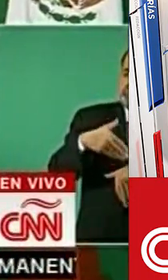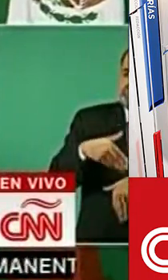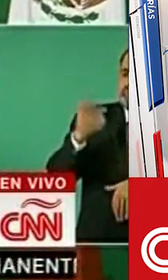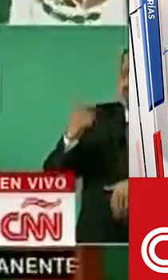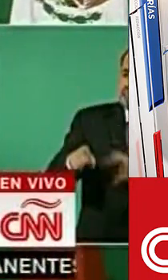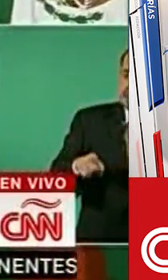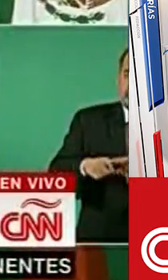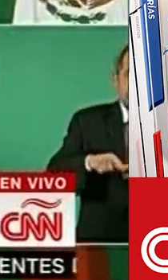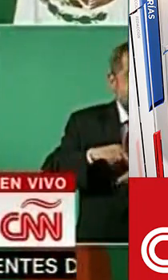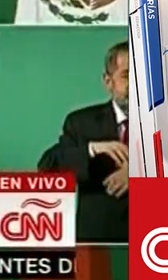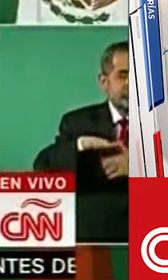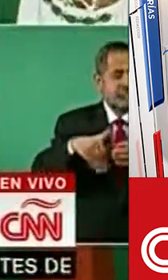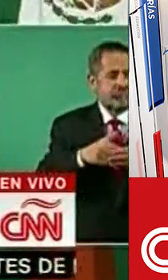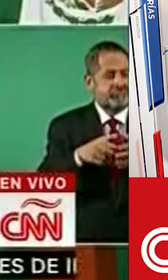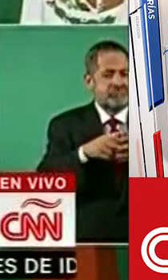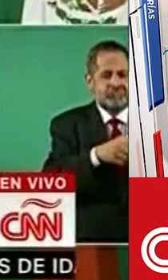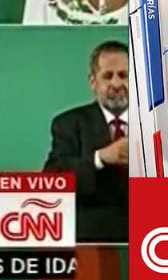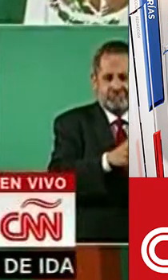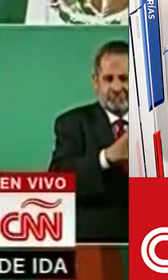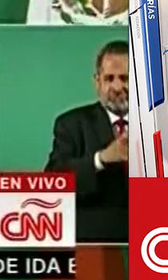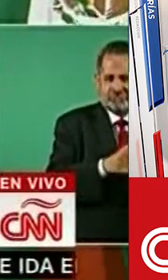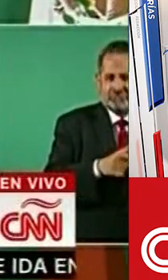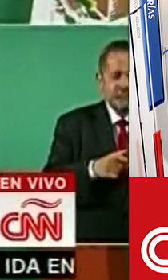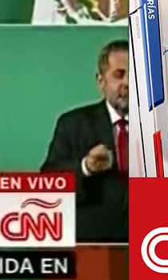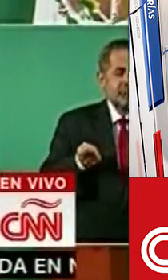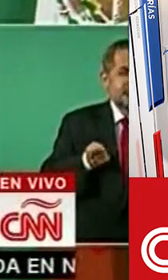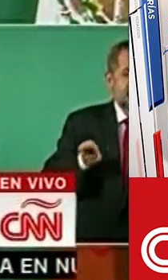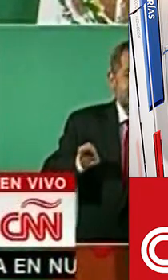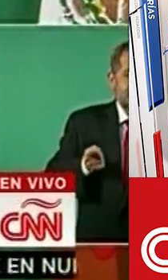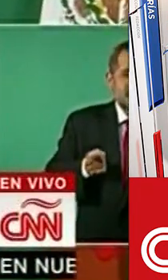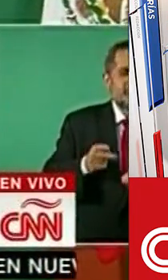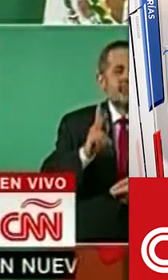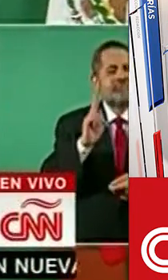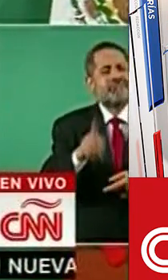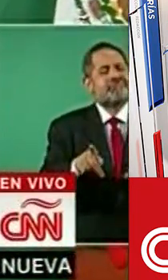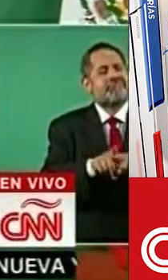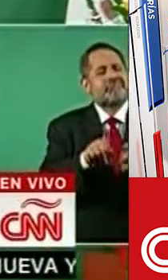a este grupo que es equivalente al yunque.